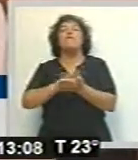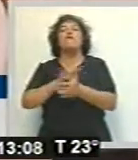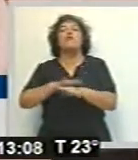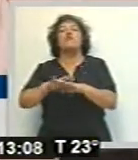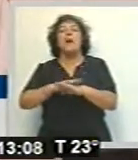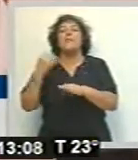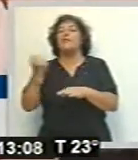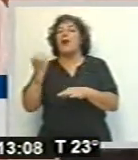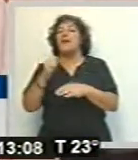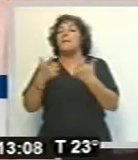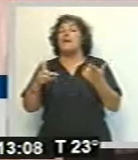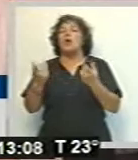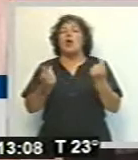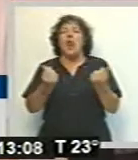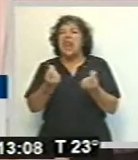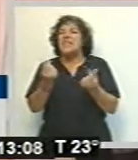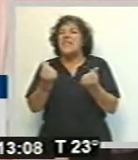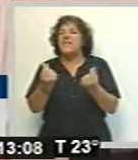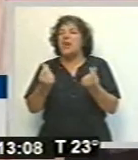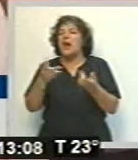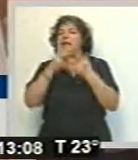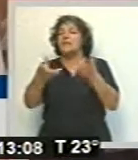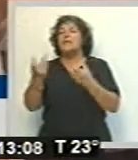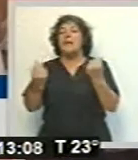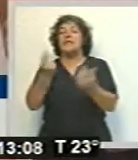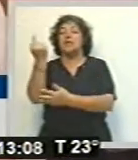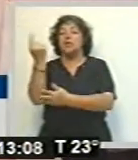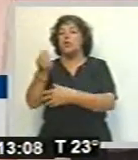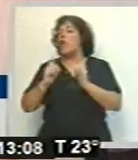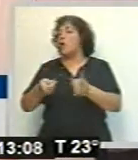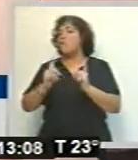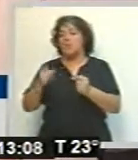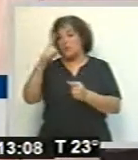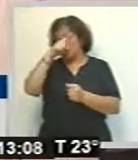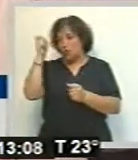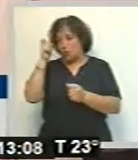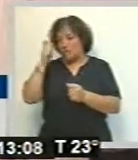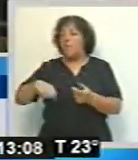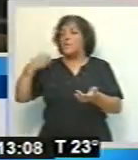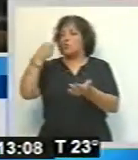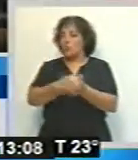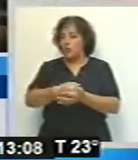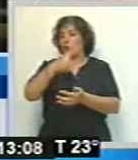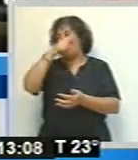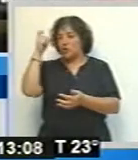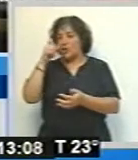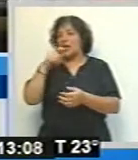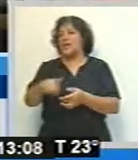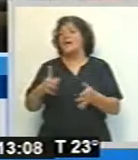dado el ministro siguen la línea del presupuesto nacional. Y el presupuesto nacional es un presupuesto de